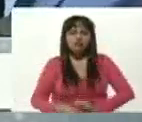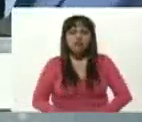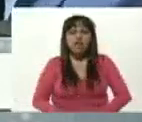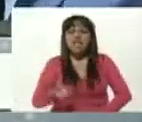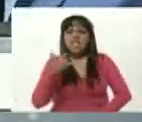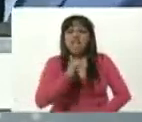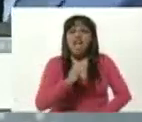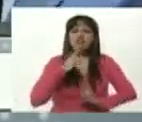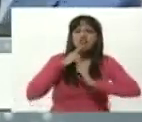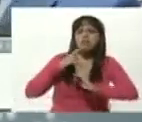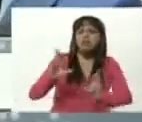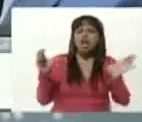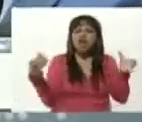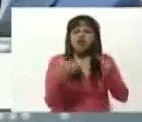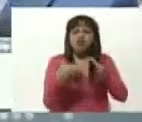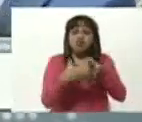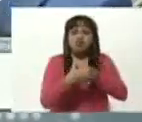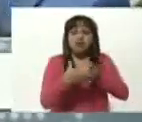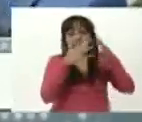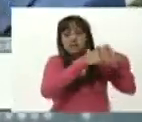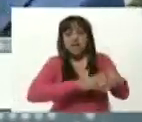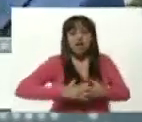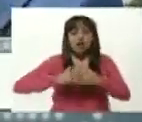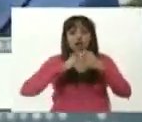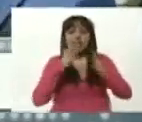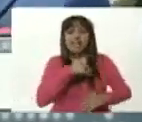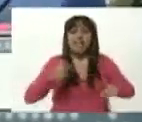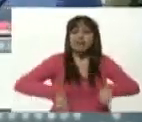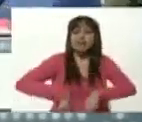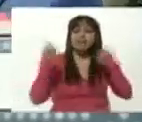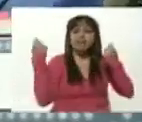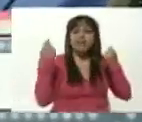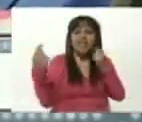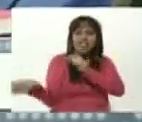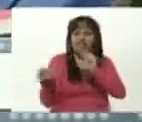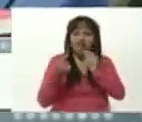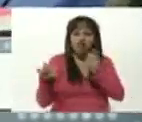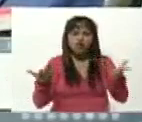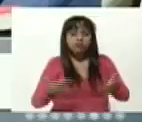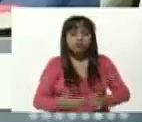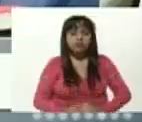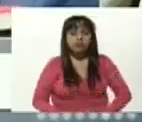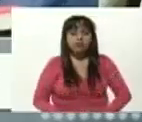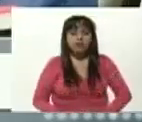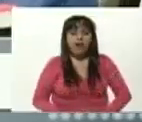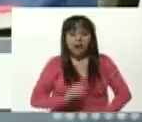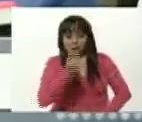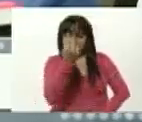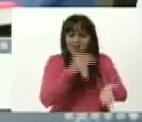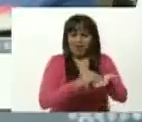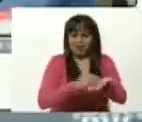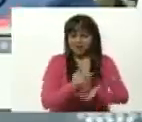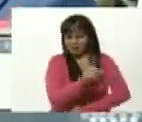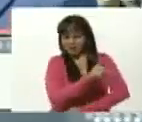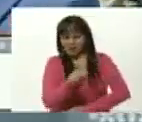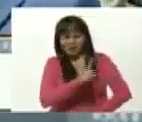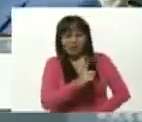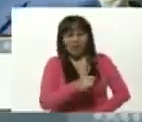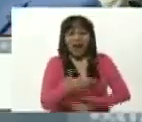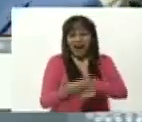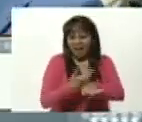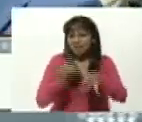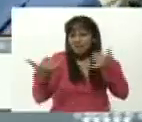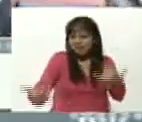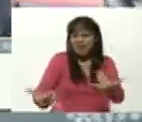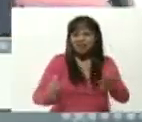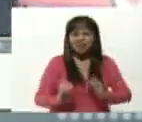reacción de sectores del poder de Estados Unidos para reventar el diálogo. No es la primera vez que lo han hecho.